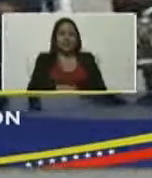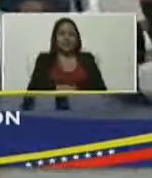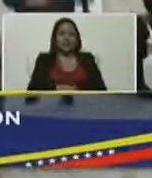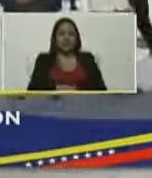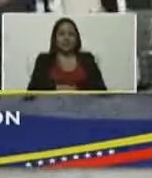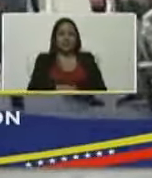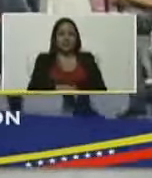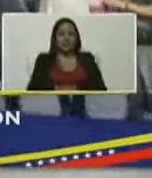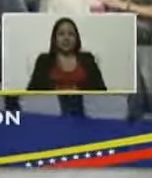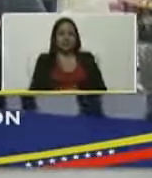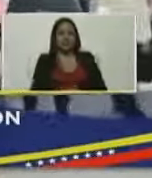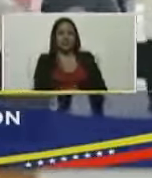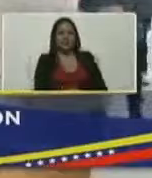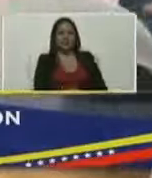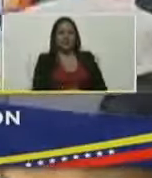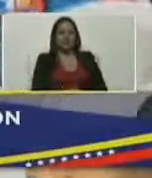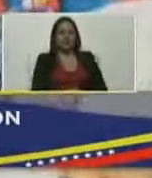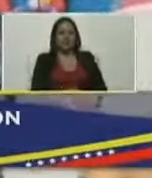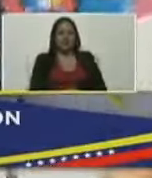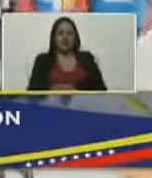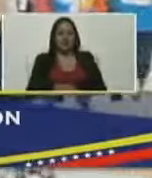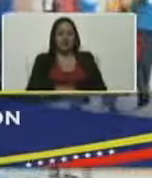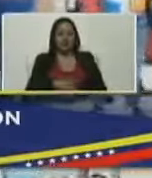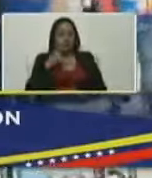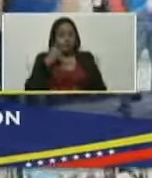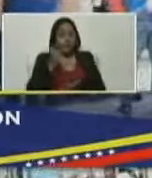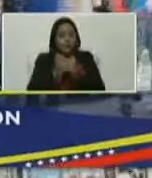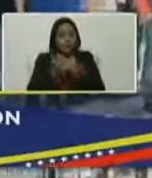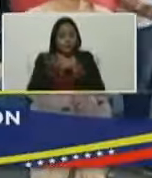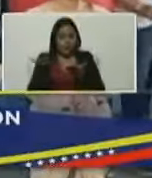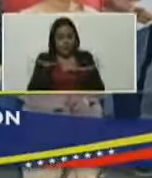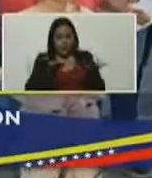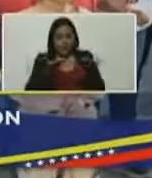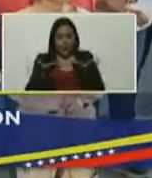Ajá. Exacto. Fíjense ustedes.